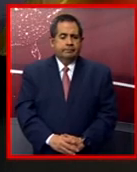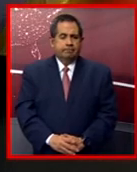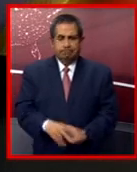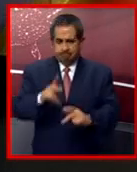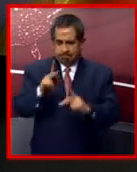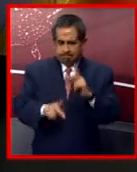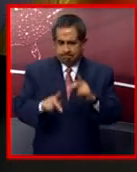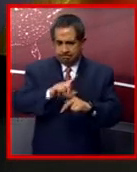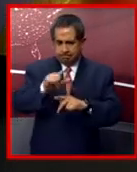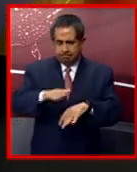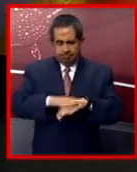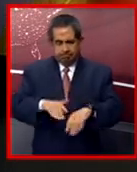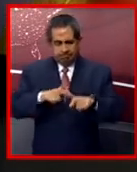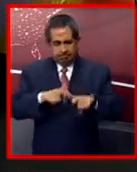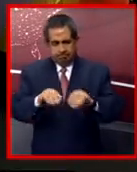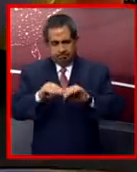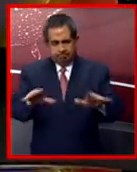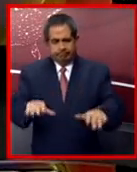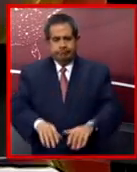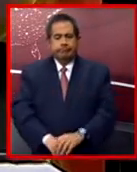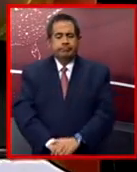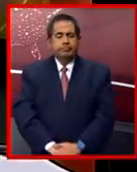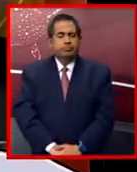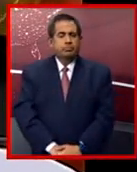Vamos a una pausa, ya regresamos con ustedes.